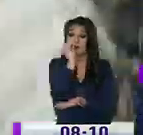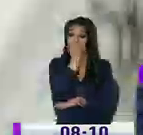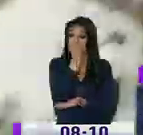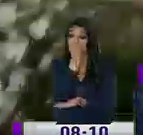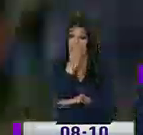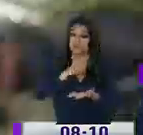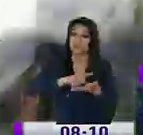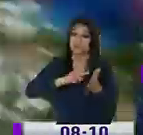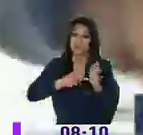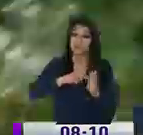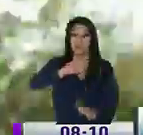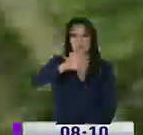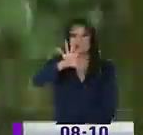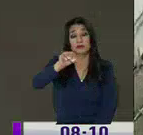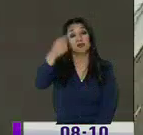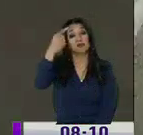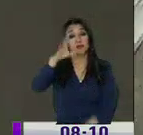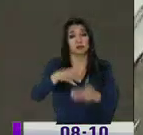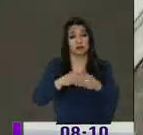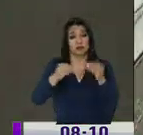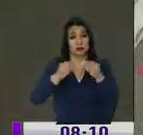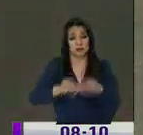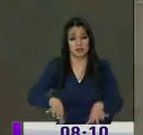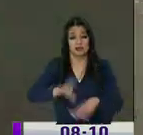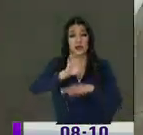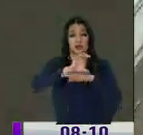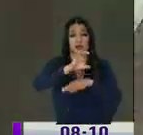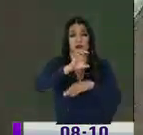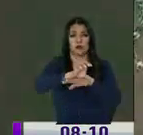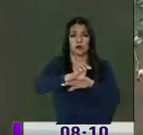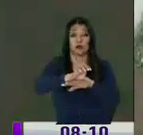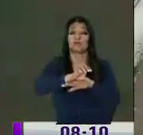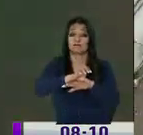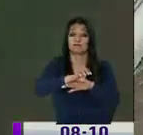representan $250 millones, afectando con ello